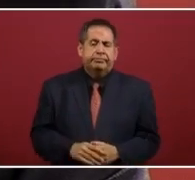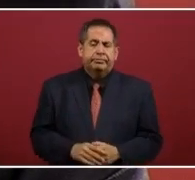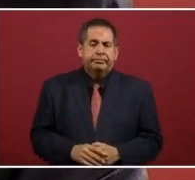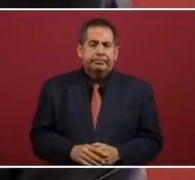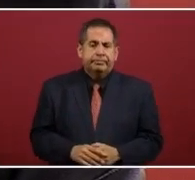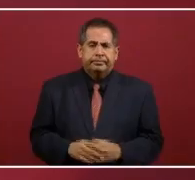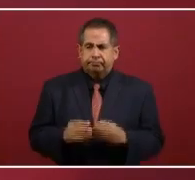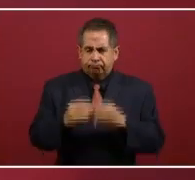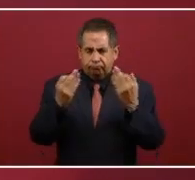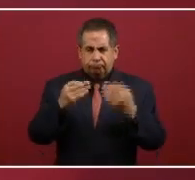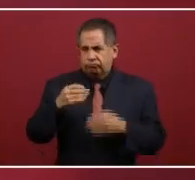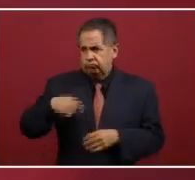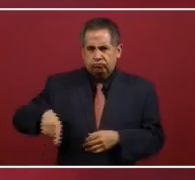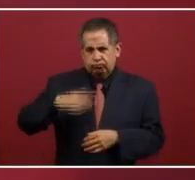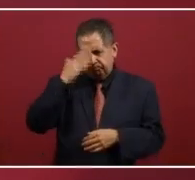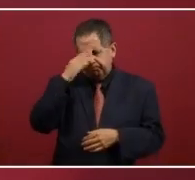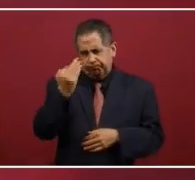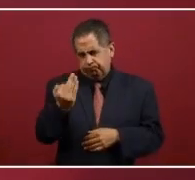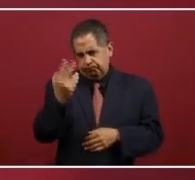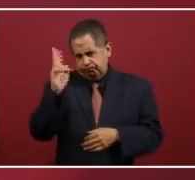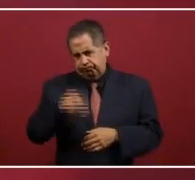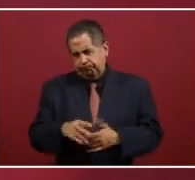dejado de manifiesto.